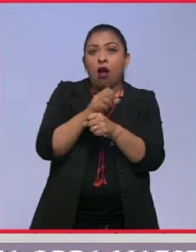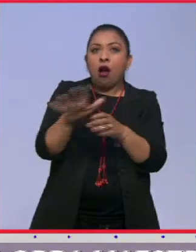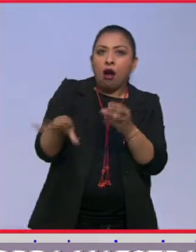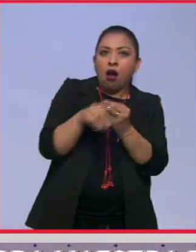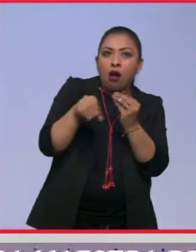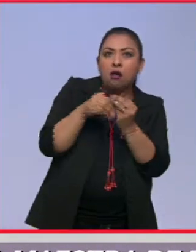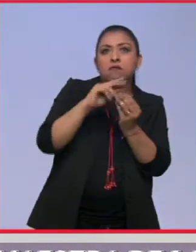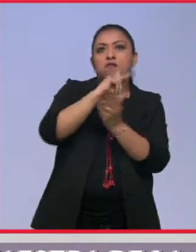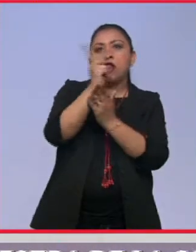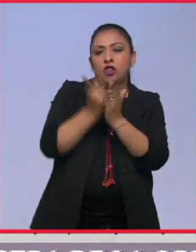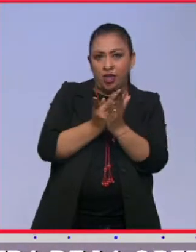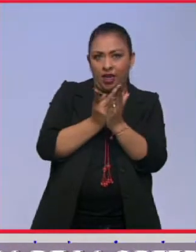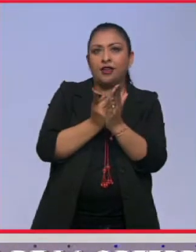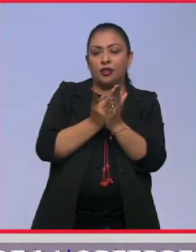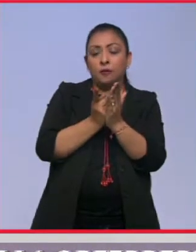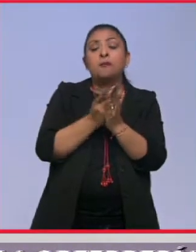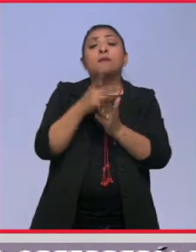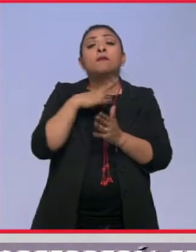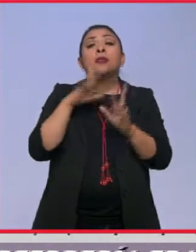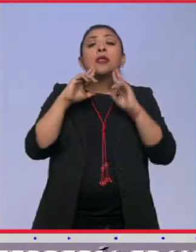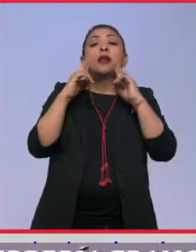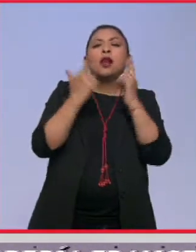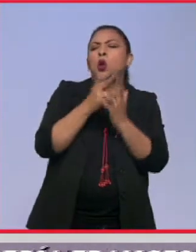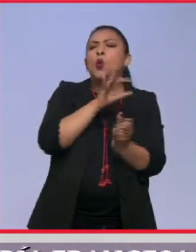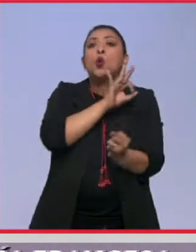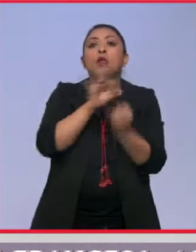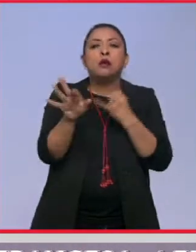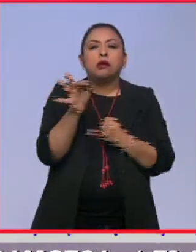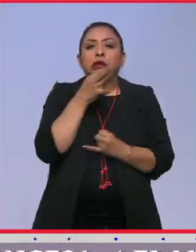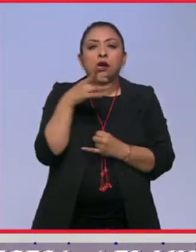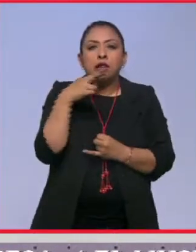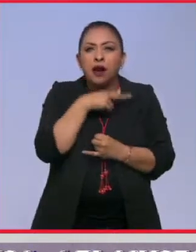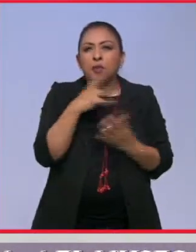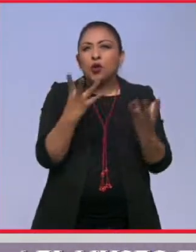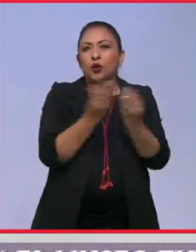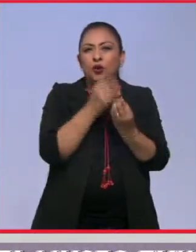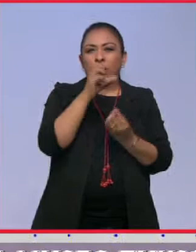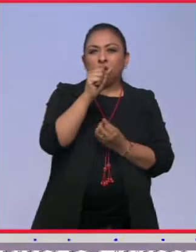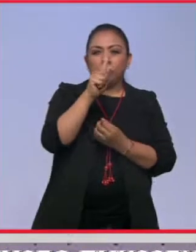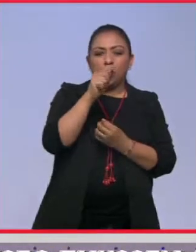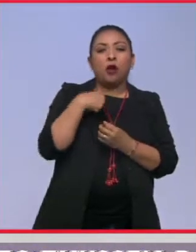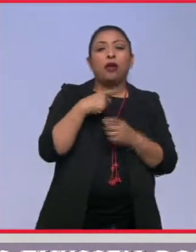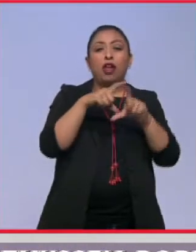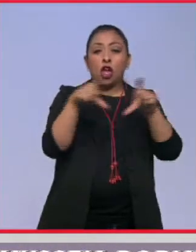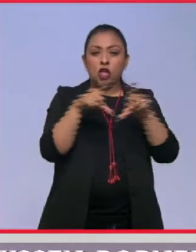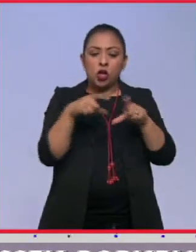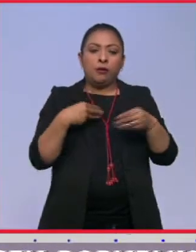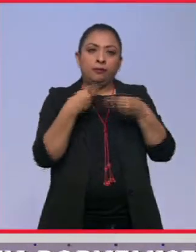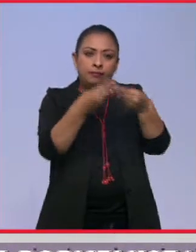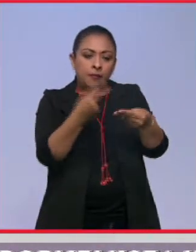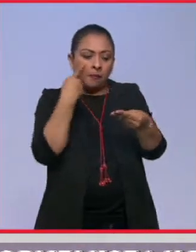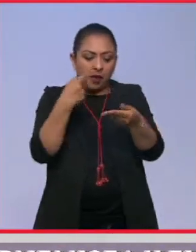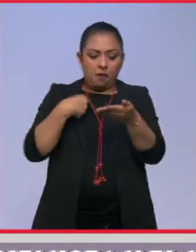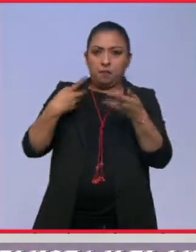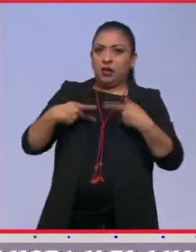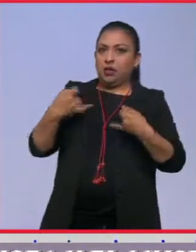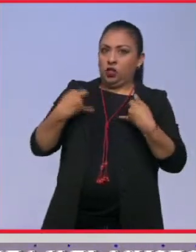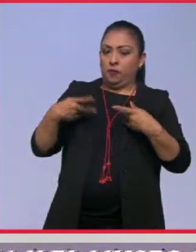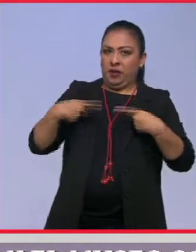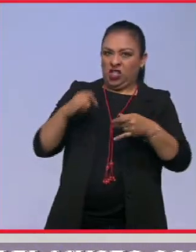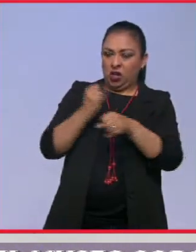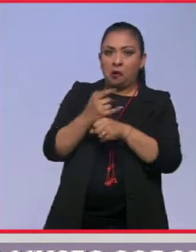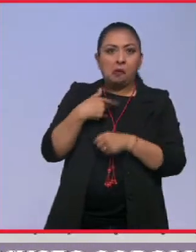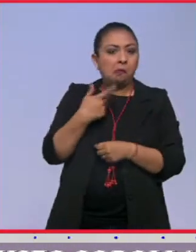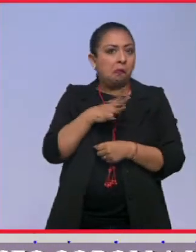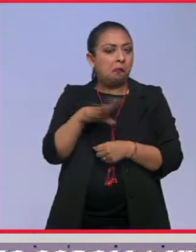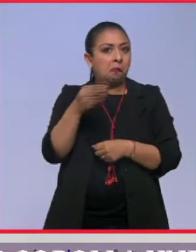a este proyecto, tiene una reunión de último momento con Ridley Scott, le pasan el guión, ve que el personaje es increíble, y lo